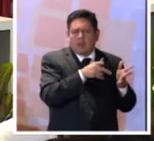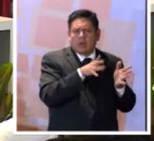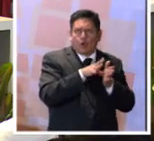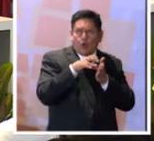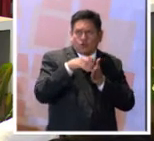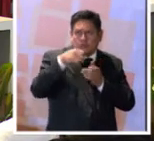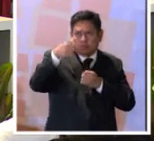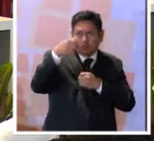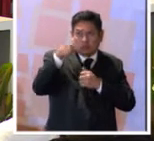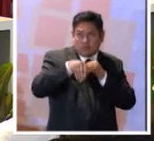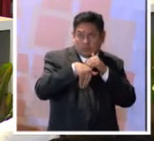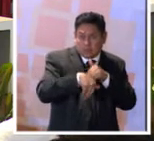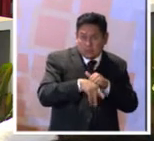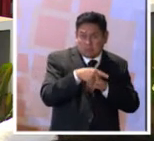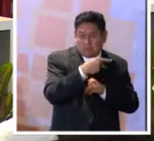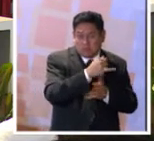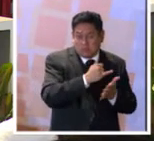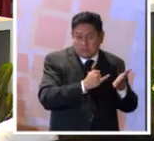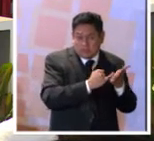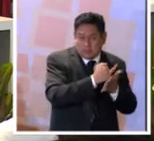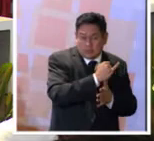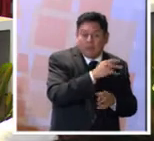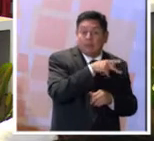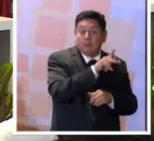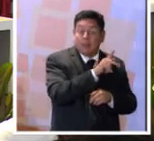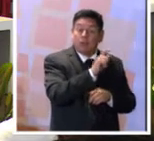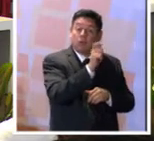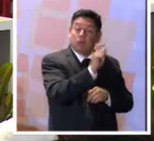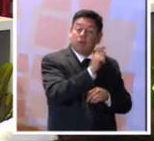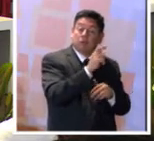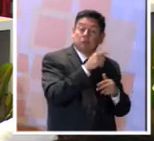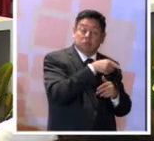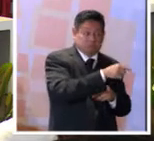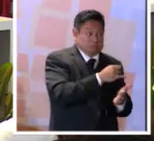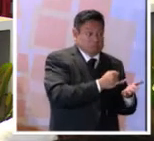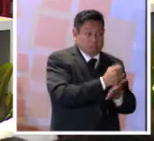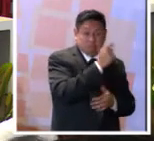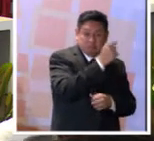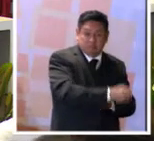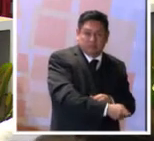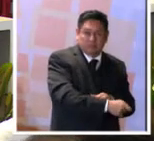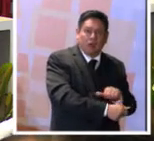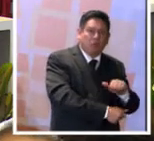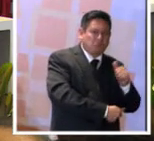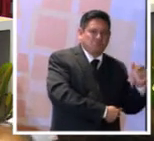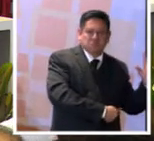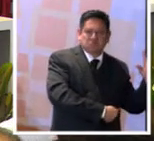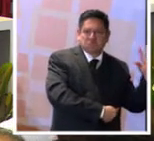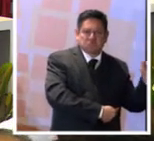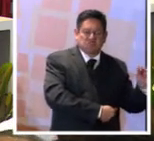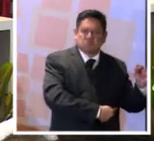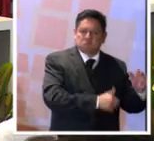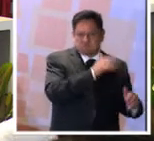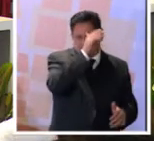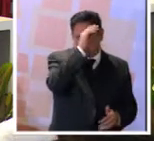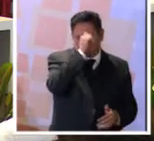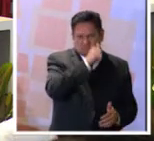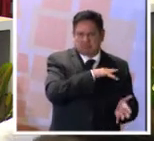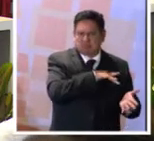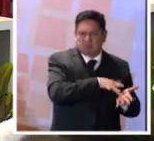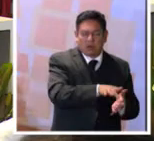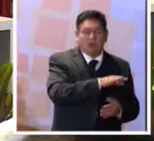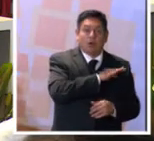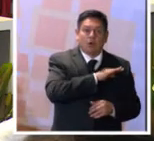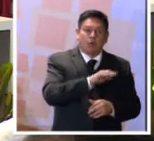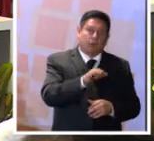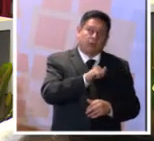que a final de cuentas puede no ser la última instancia de revisión, para aplicar un criterio interpretativo estándar,